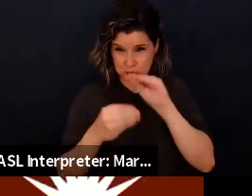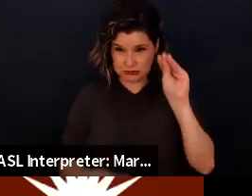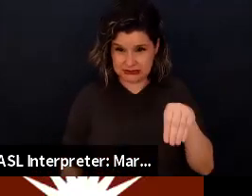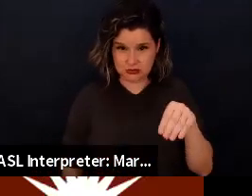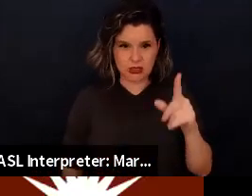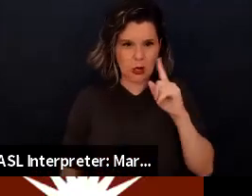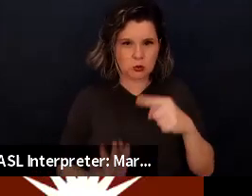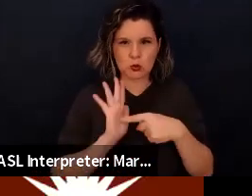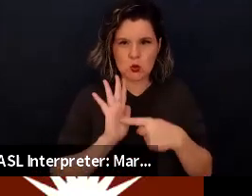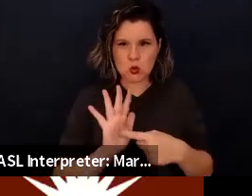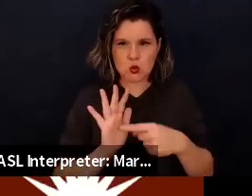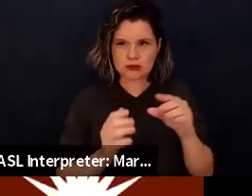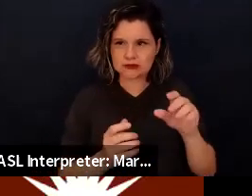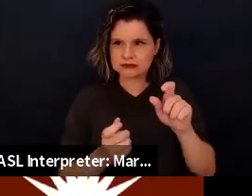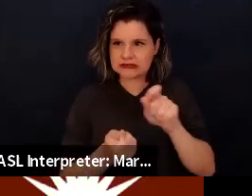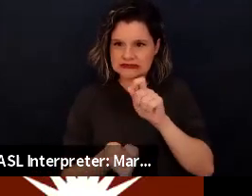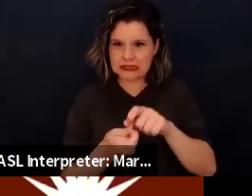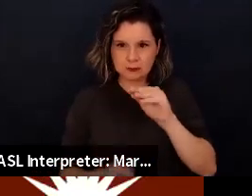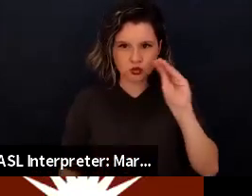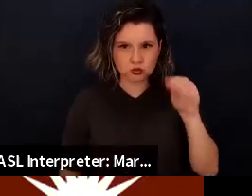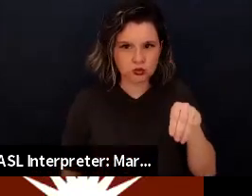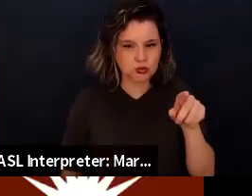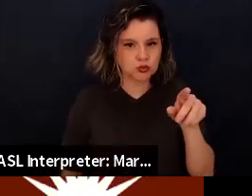ahorita les voy a mencionar los números.